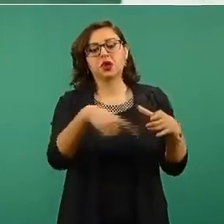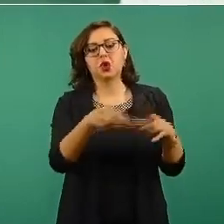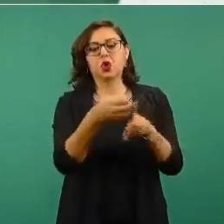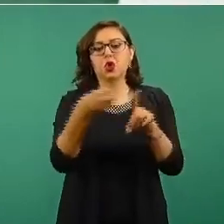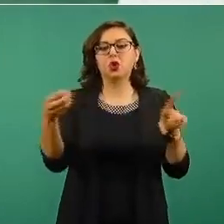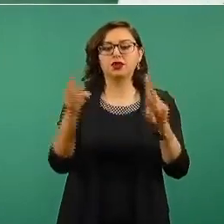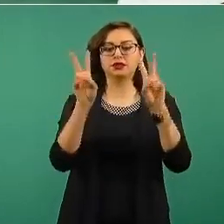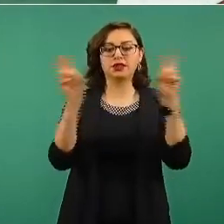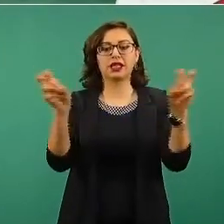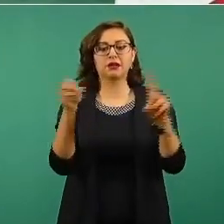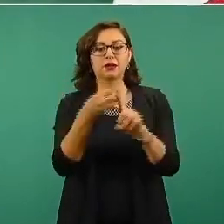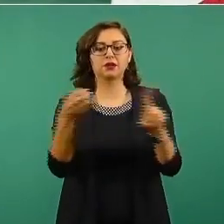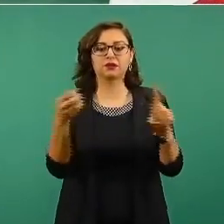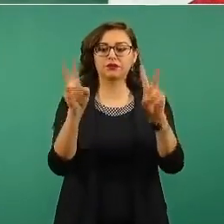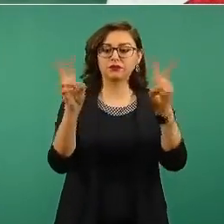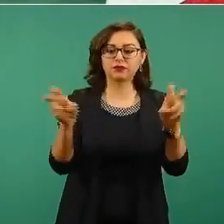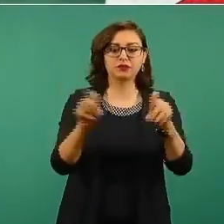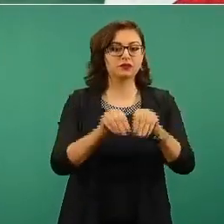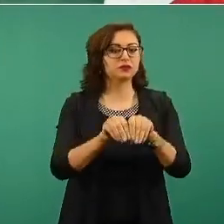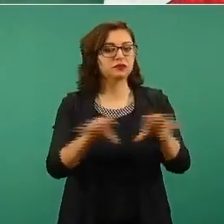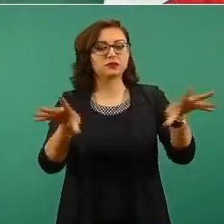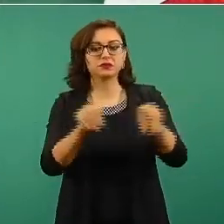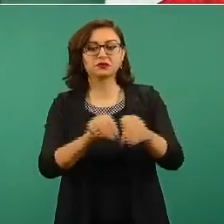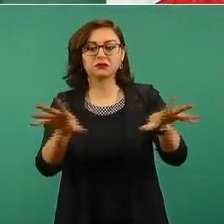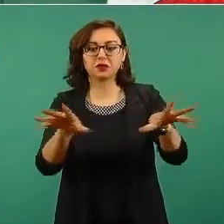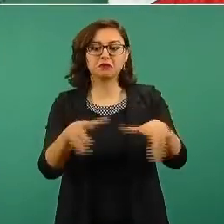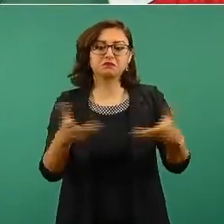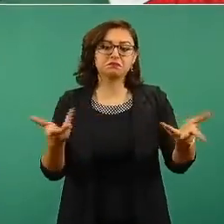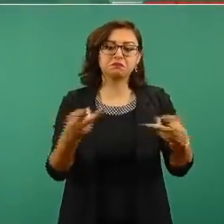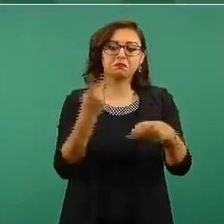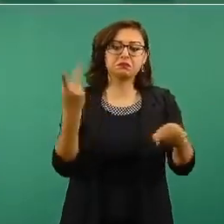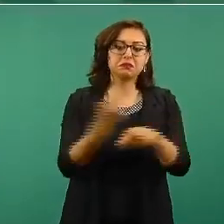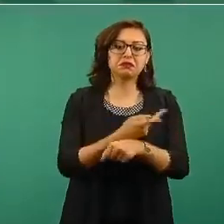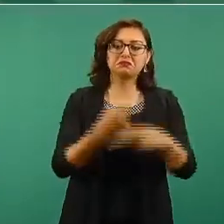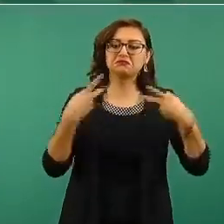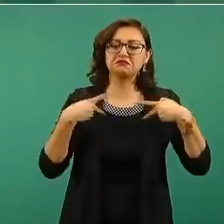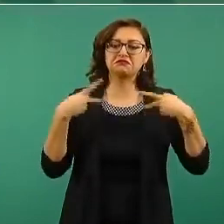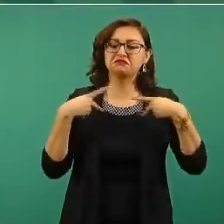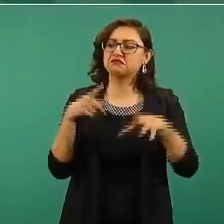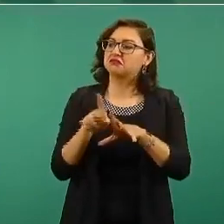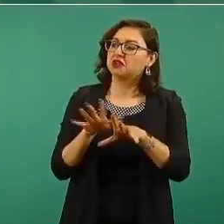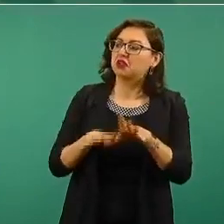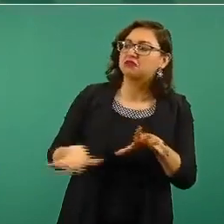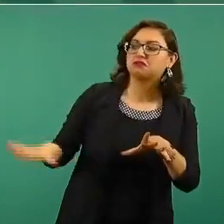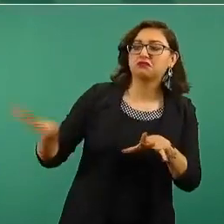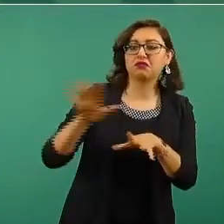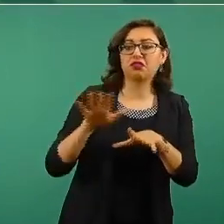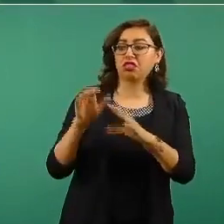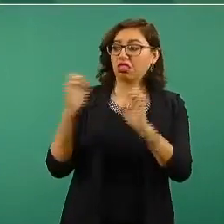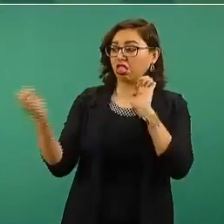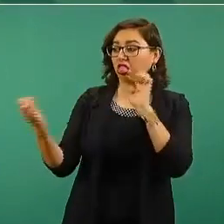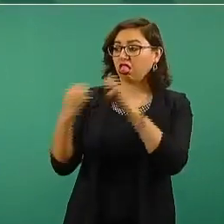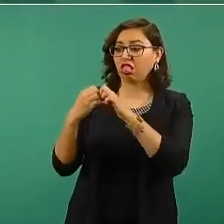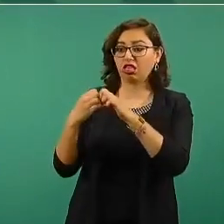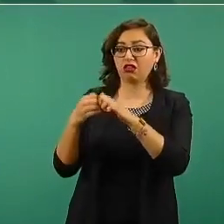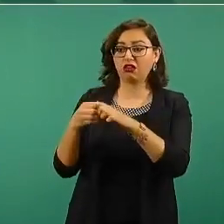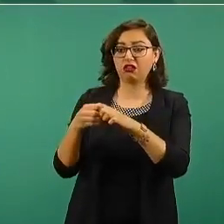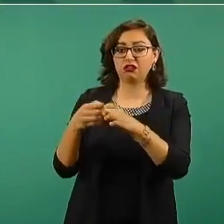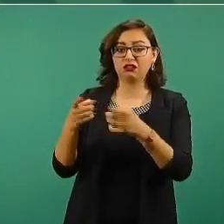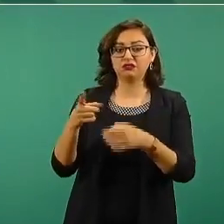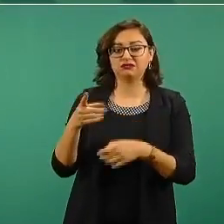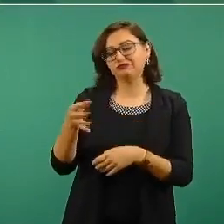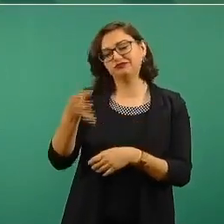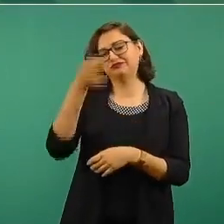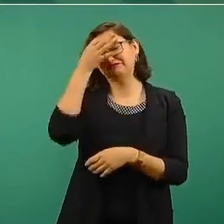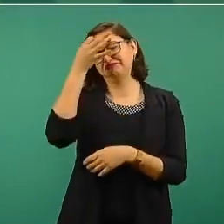¿no? No fue así, porque el pueblo pues no es tonto,